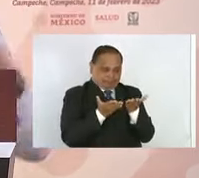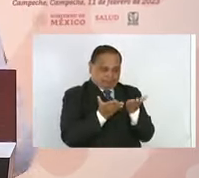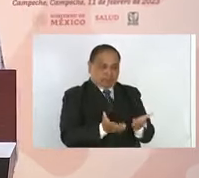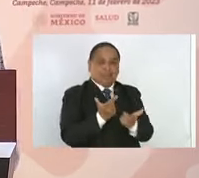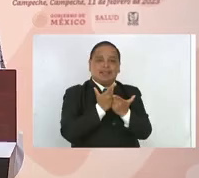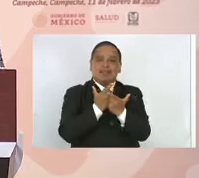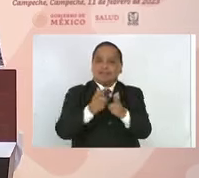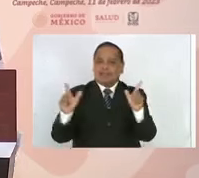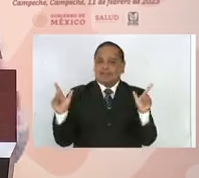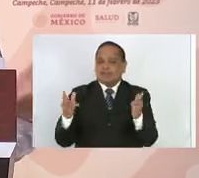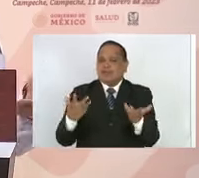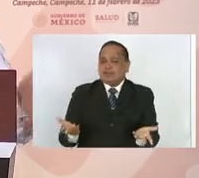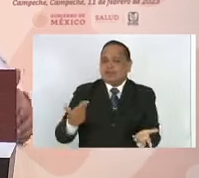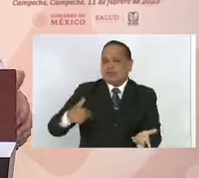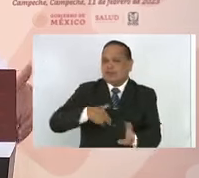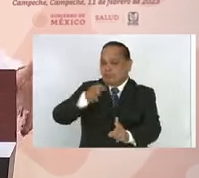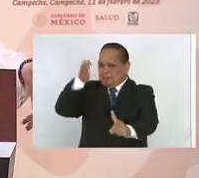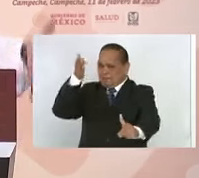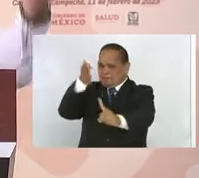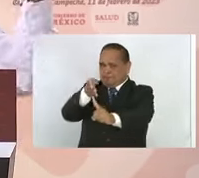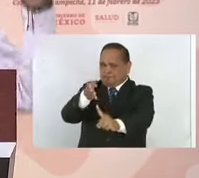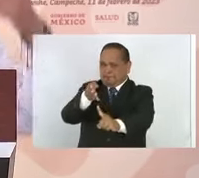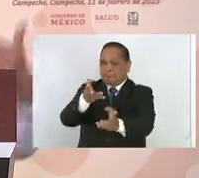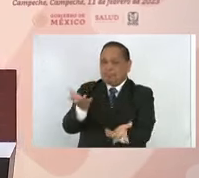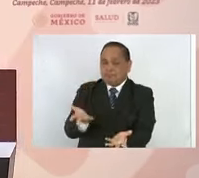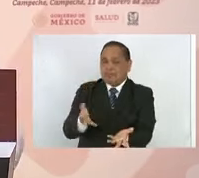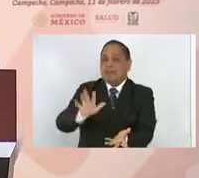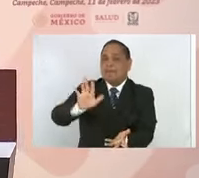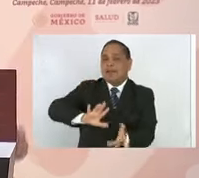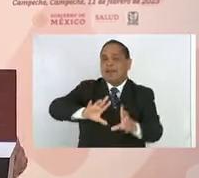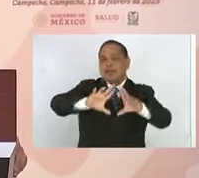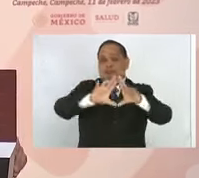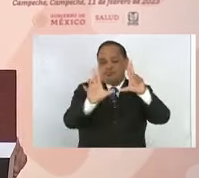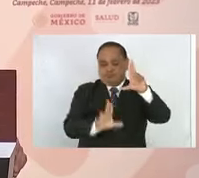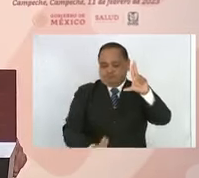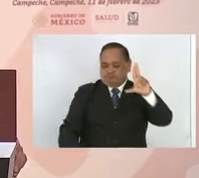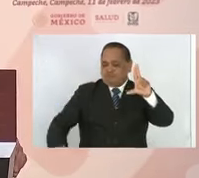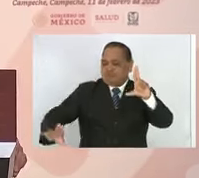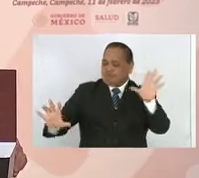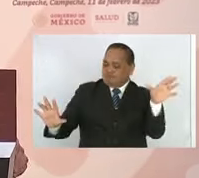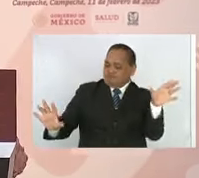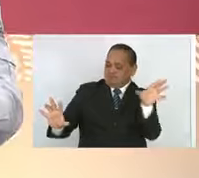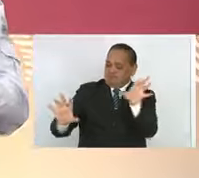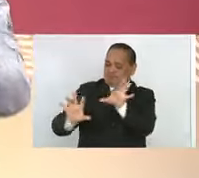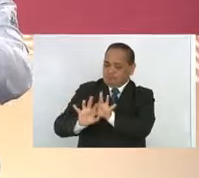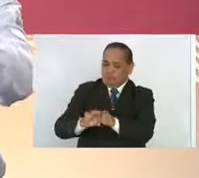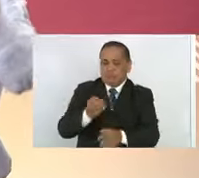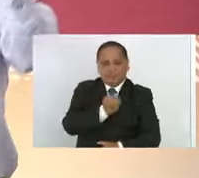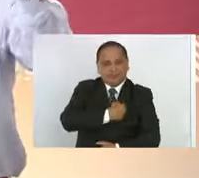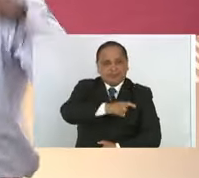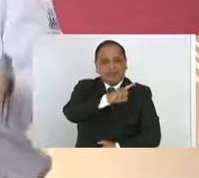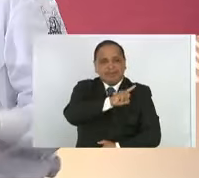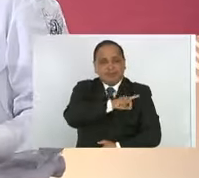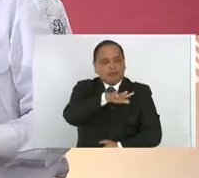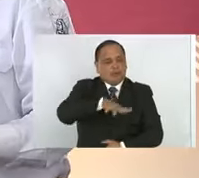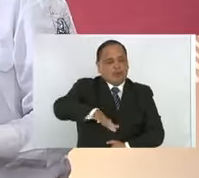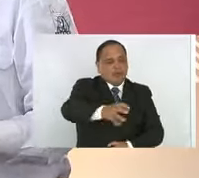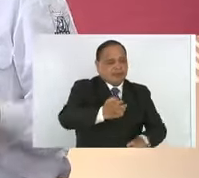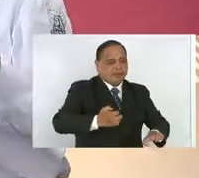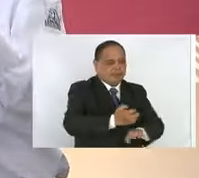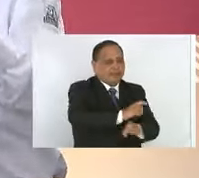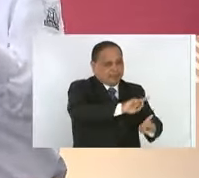a la centralización, es prácticamente una nacionalización de los servicios de salud en los estados, que en muchas áreas de la